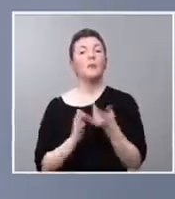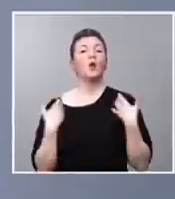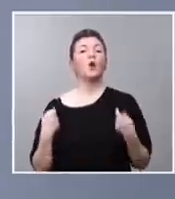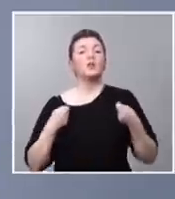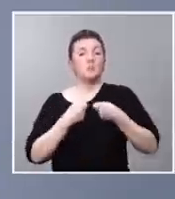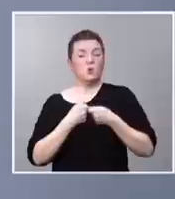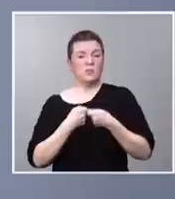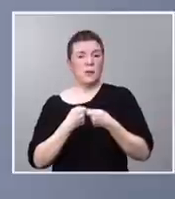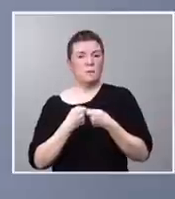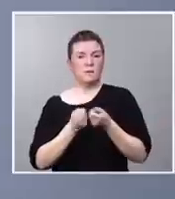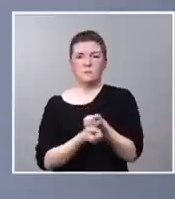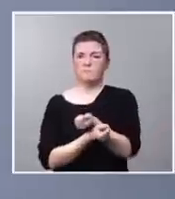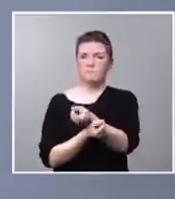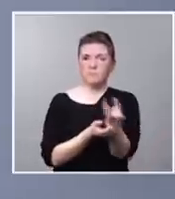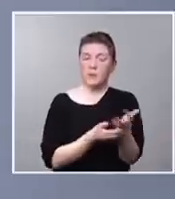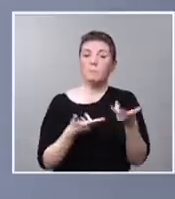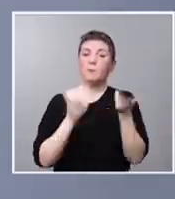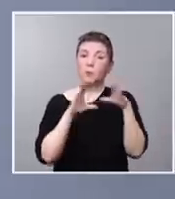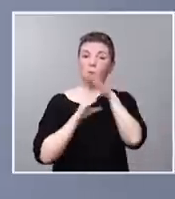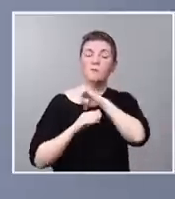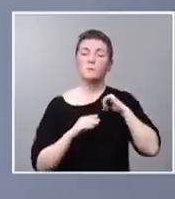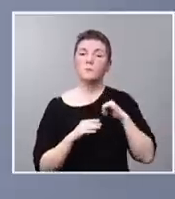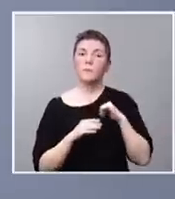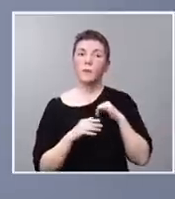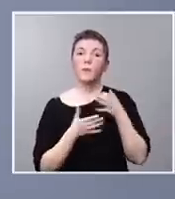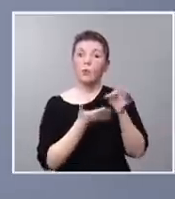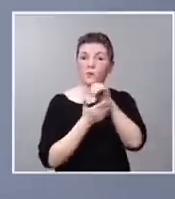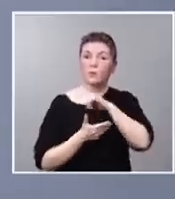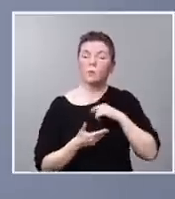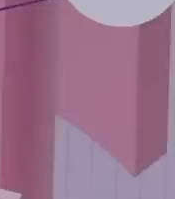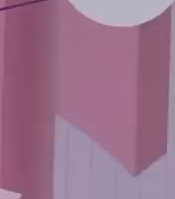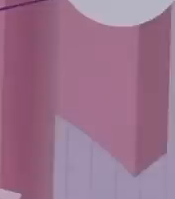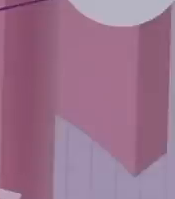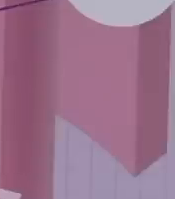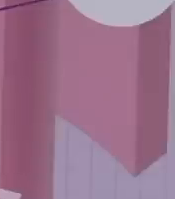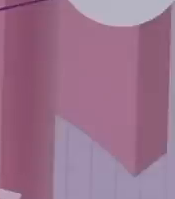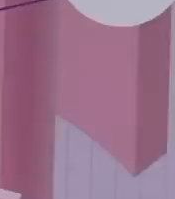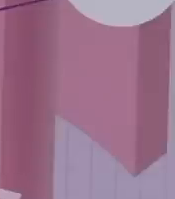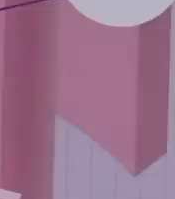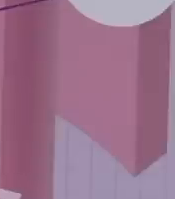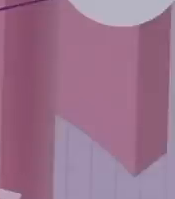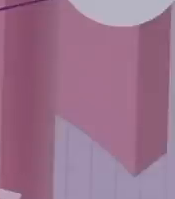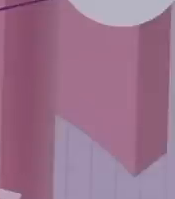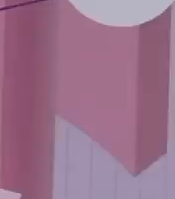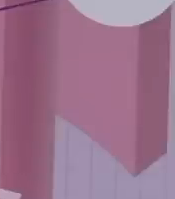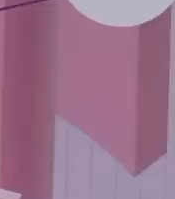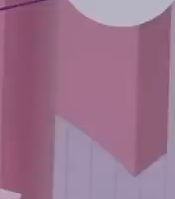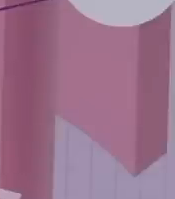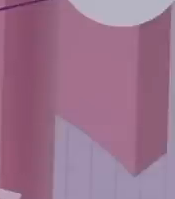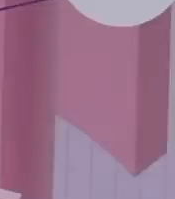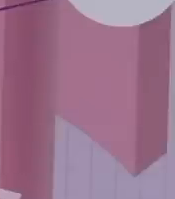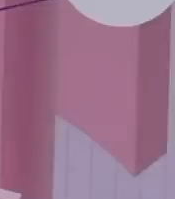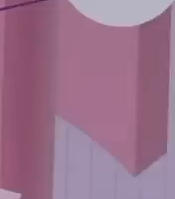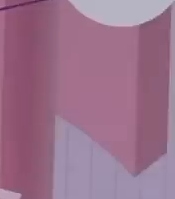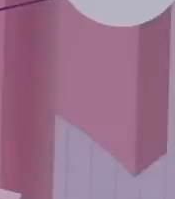nuestro trabajo, tenemos la obligación de pedir la revisión en base a una ley más beneficiosa y tampoco es culpa de los abogados, quiero decir, ni es culpa de